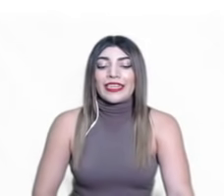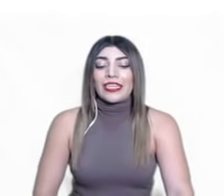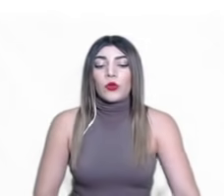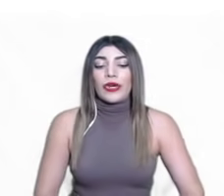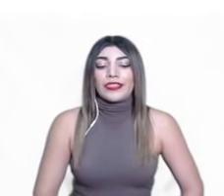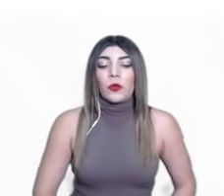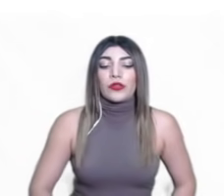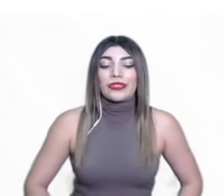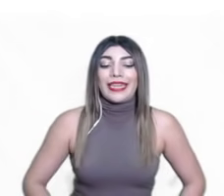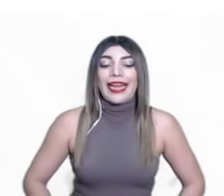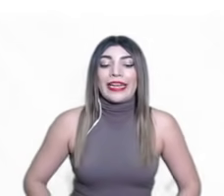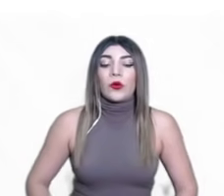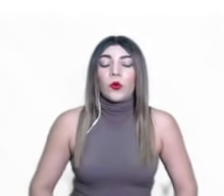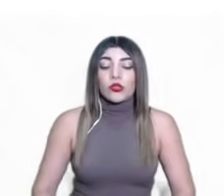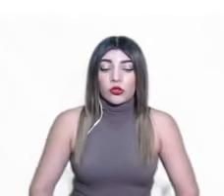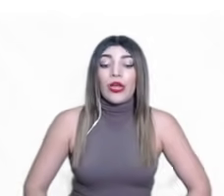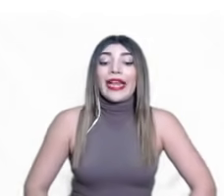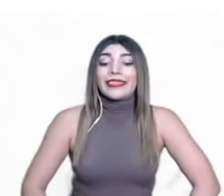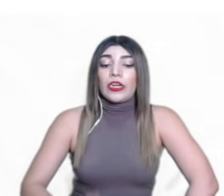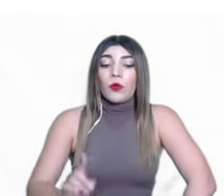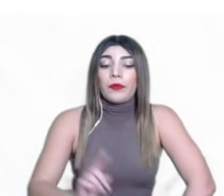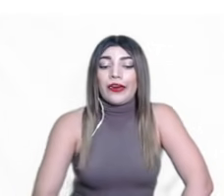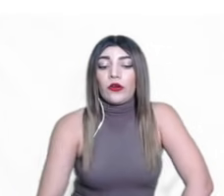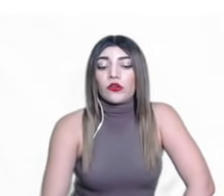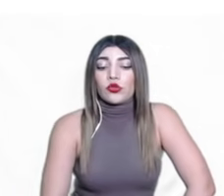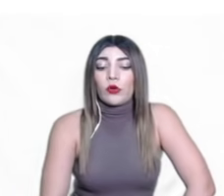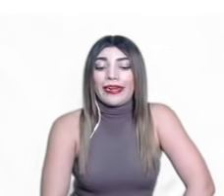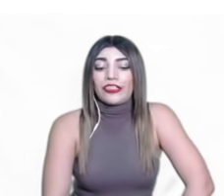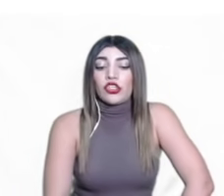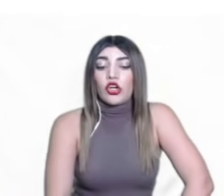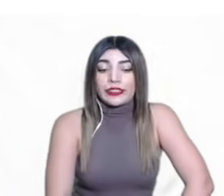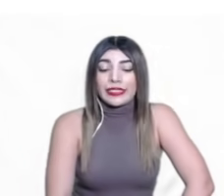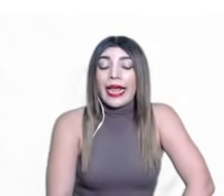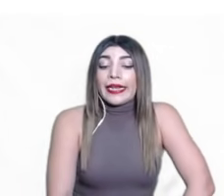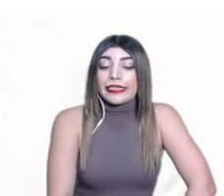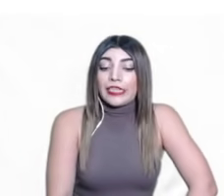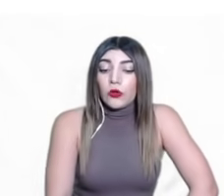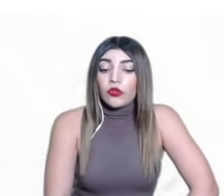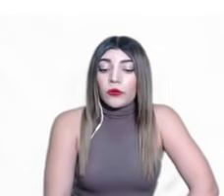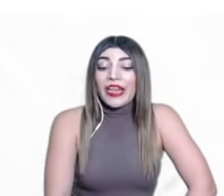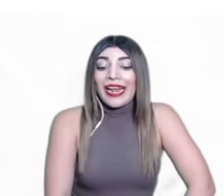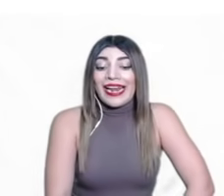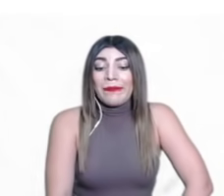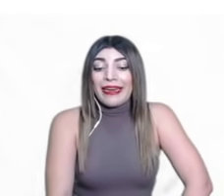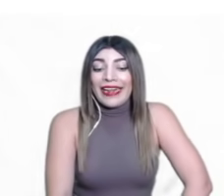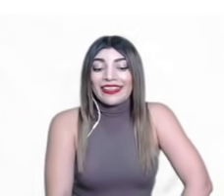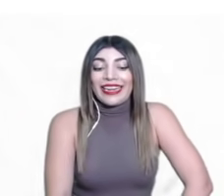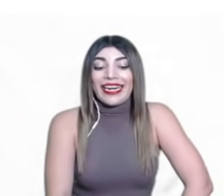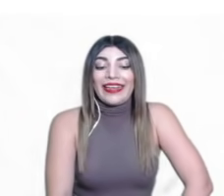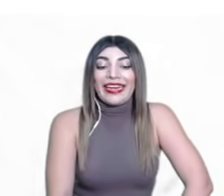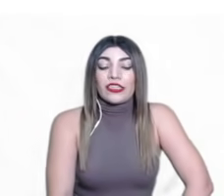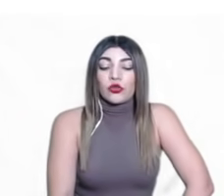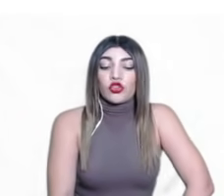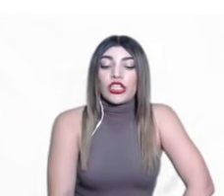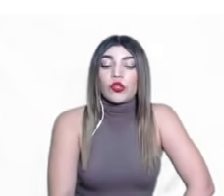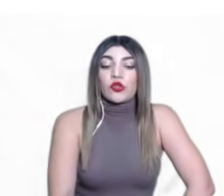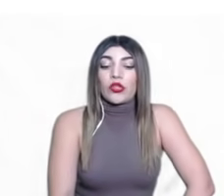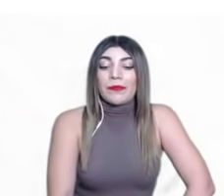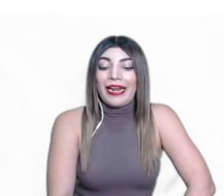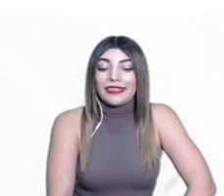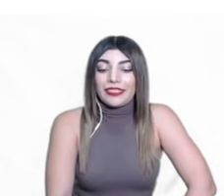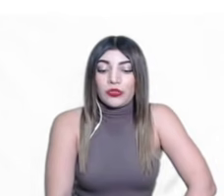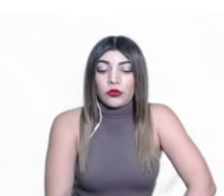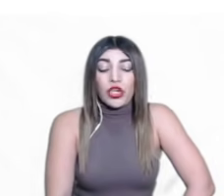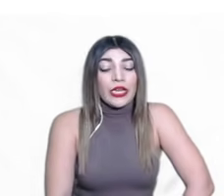retiran candidaturas cuando está en curso si cumplieron con sus obligaciones. Y segundo, la mera entrega de cartoncillos o